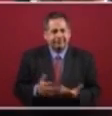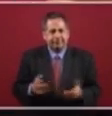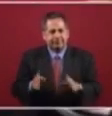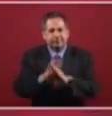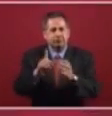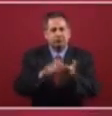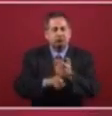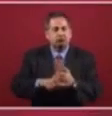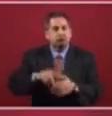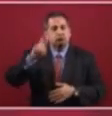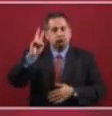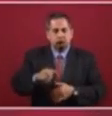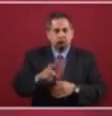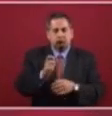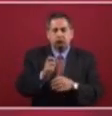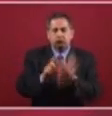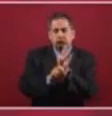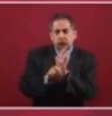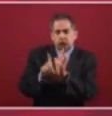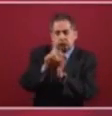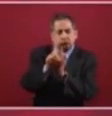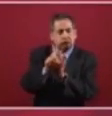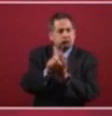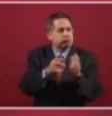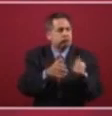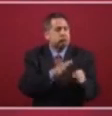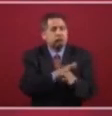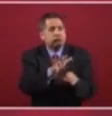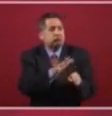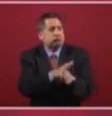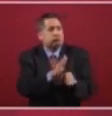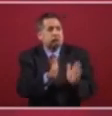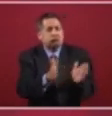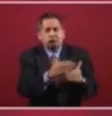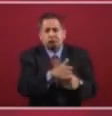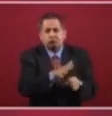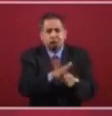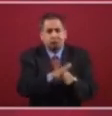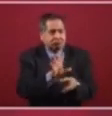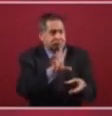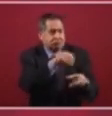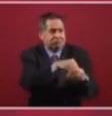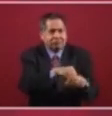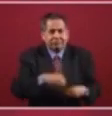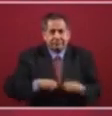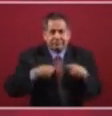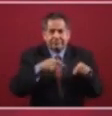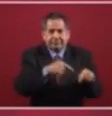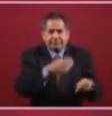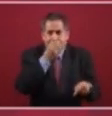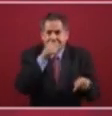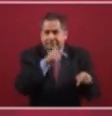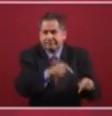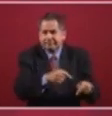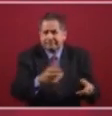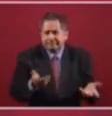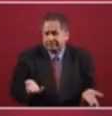Cuando es un departamento que ya existía, donde voy a vivir.